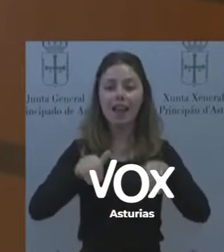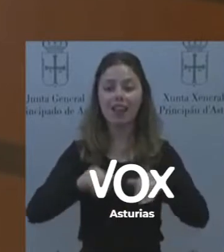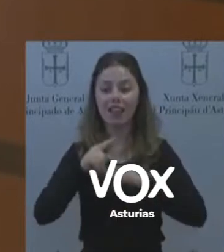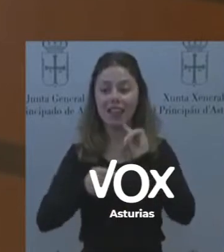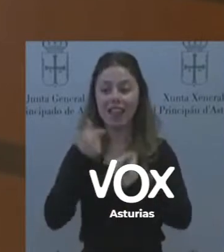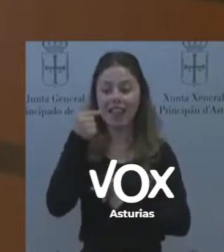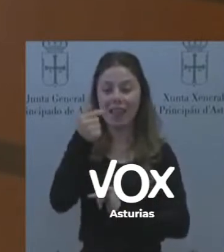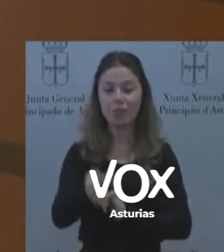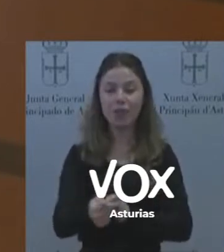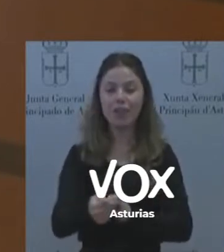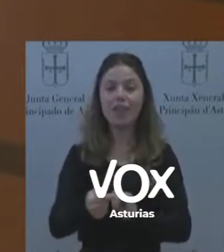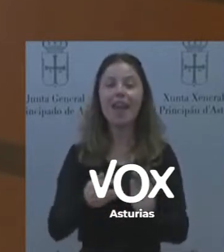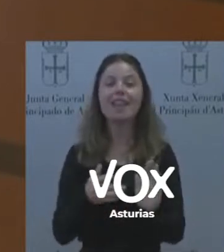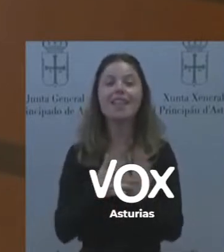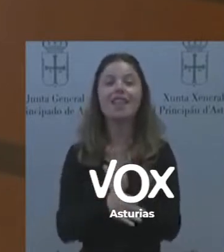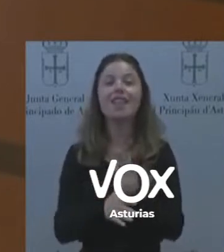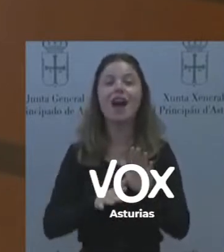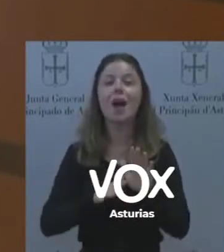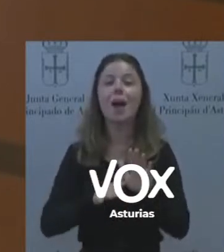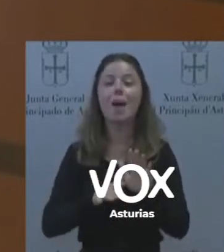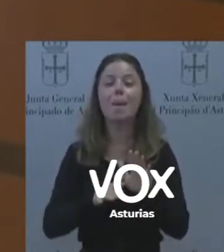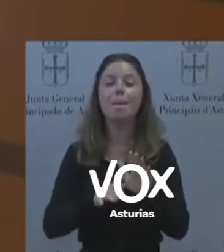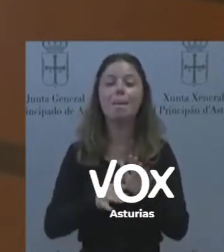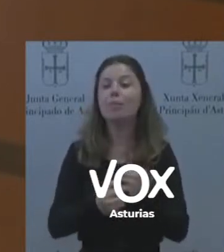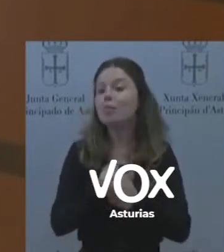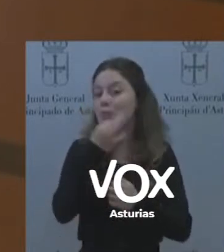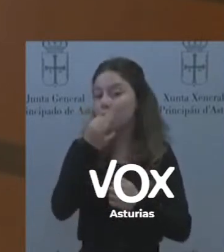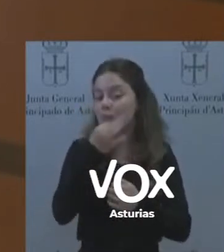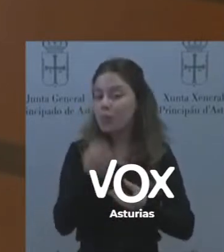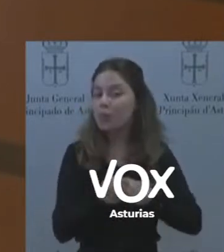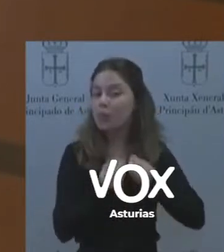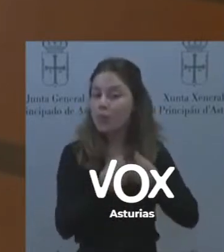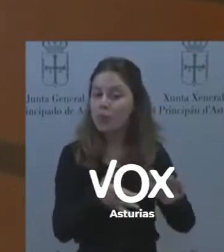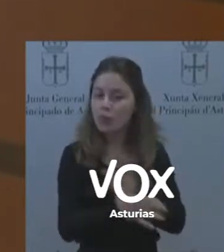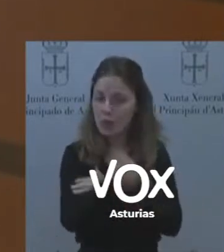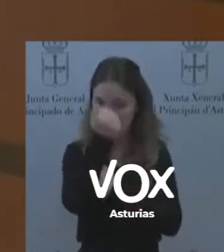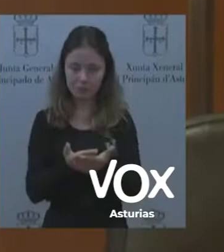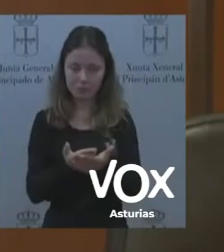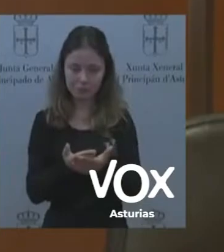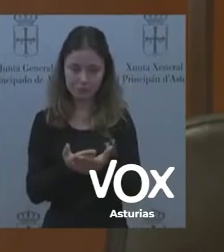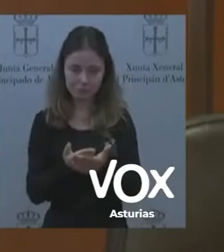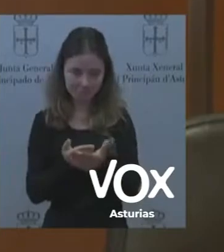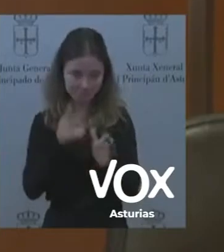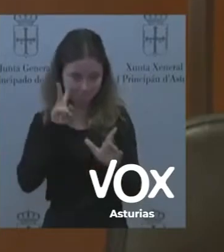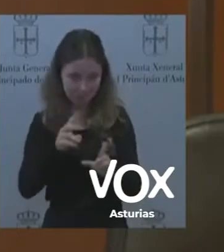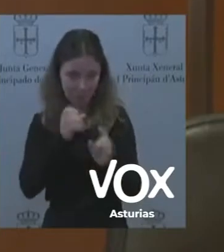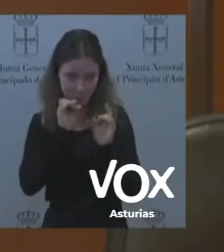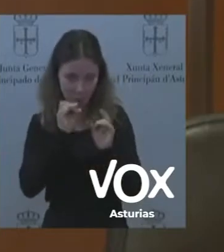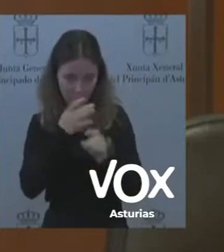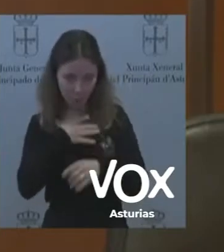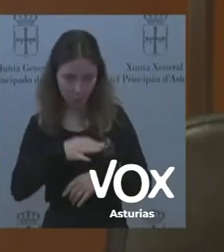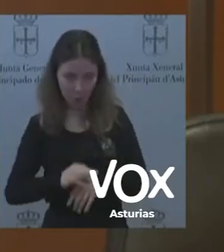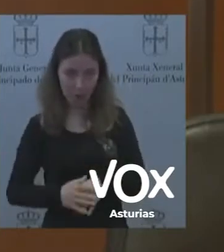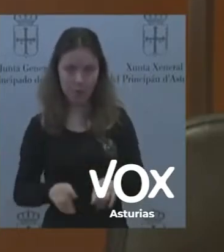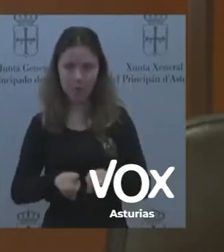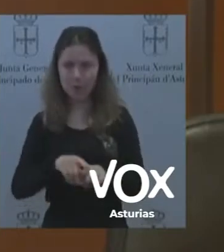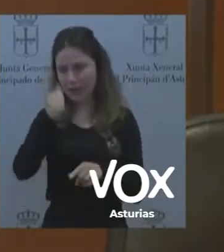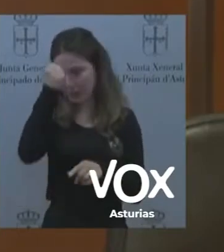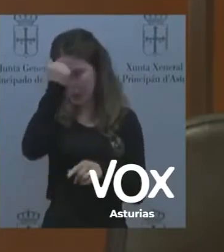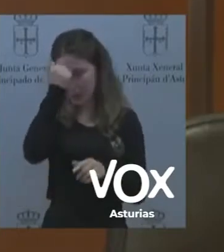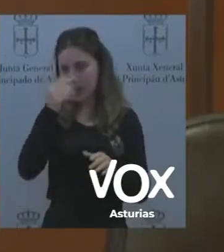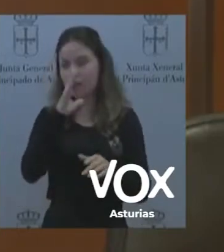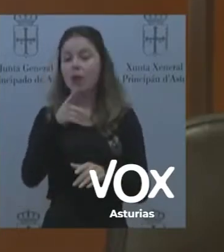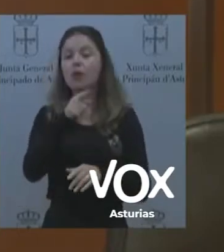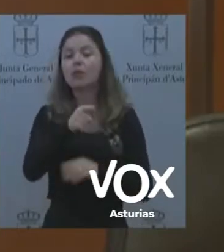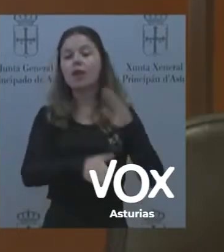manifestación de su cinismo y una evidencia del fracaso de su legislatura. Usted fue a pedir a Madrid lo que gobiernos del